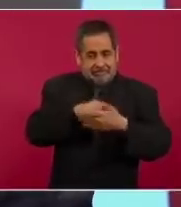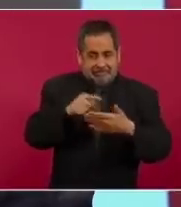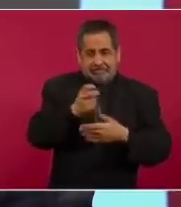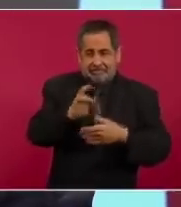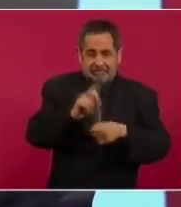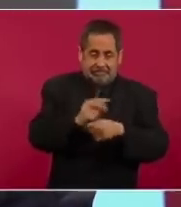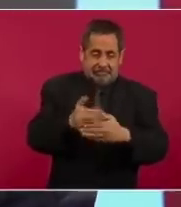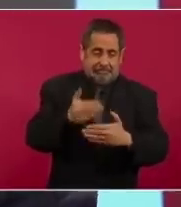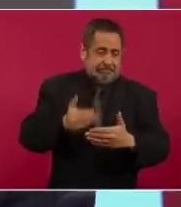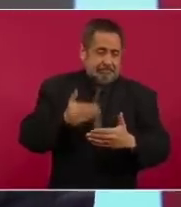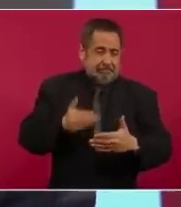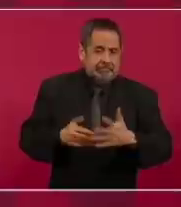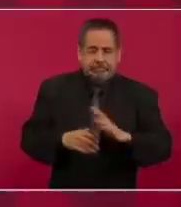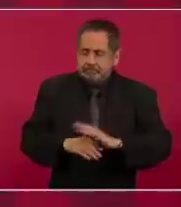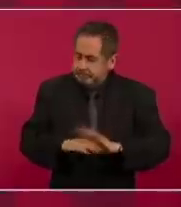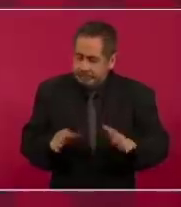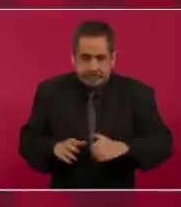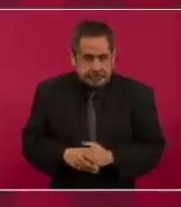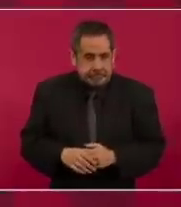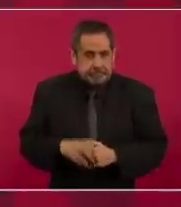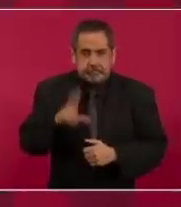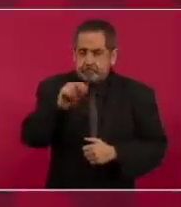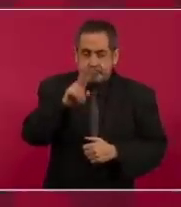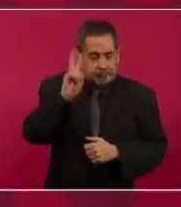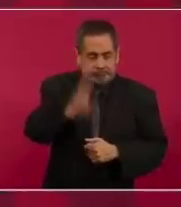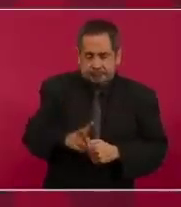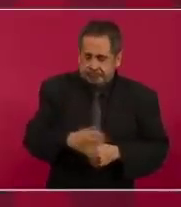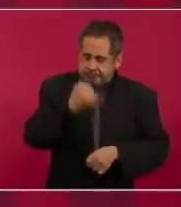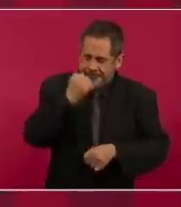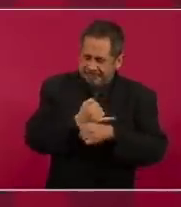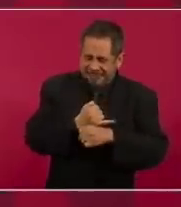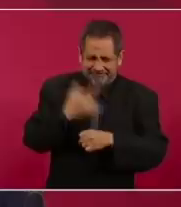Entonces, no, muy indigno.